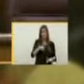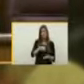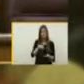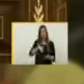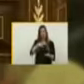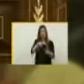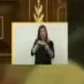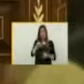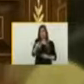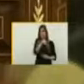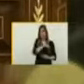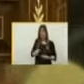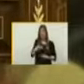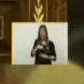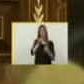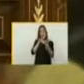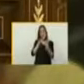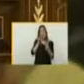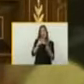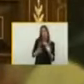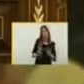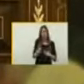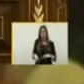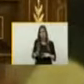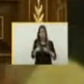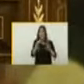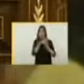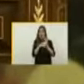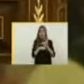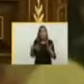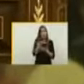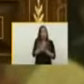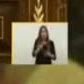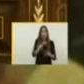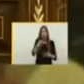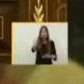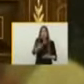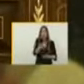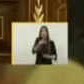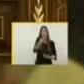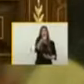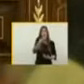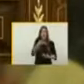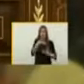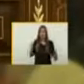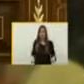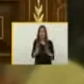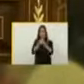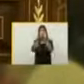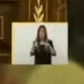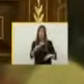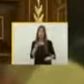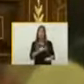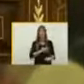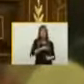Andalucía grazas ao apoio explícito e ao pacto con esta formación política. Aquí esta segunda edición en Madrid, de momento, non